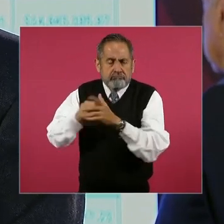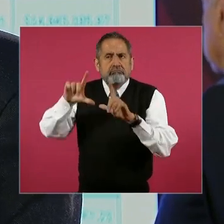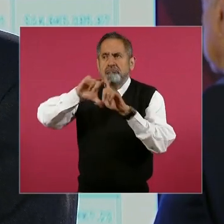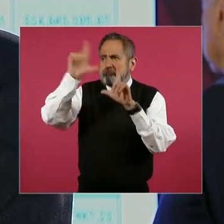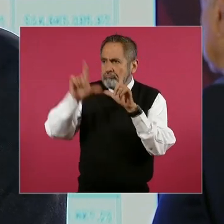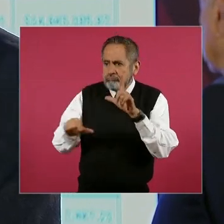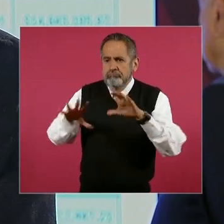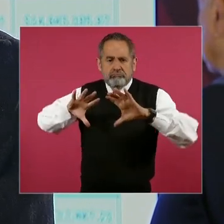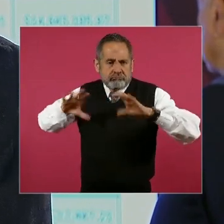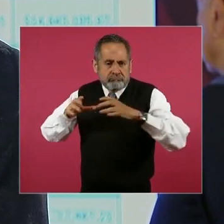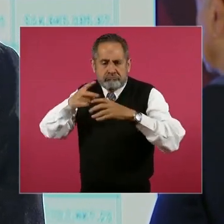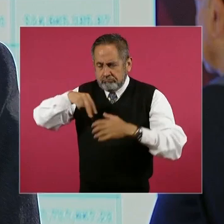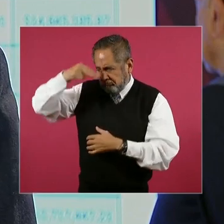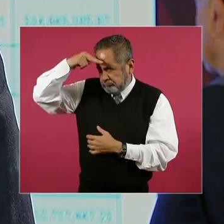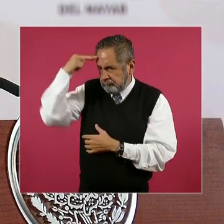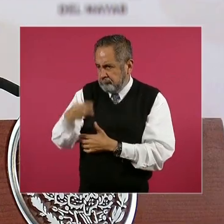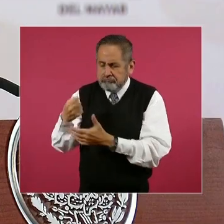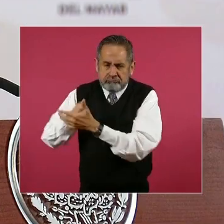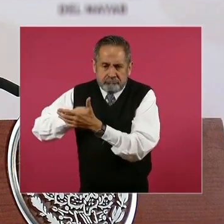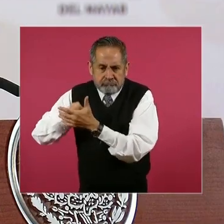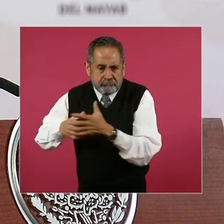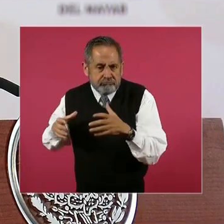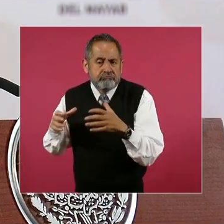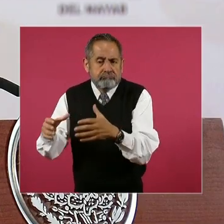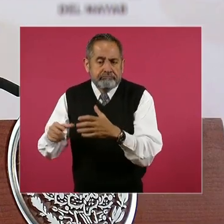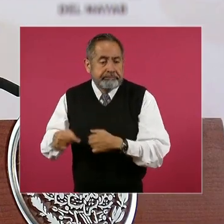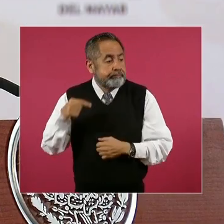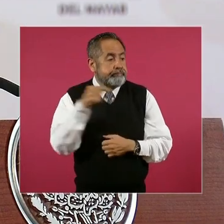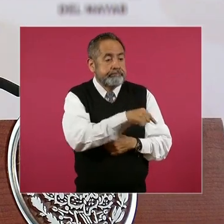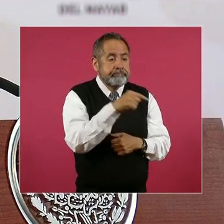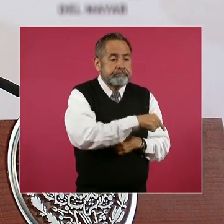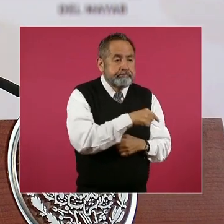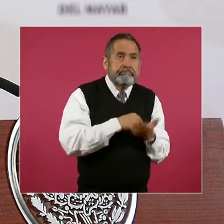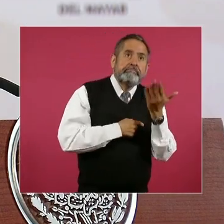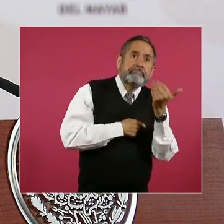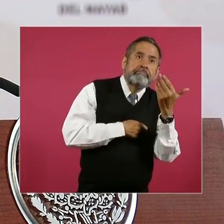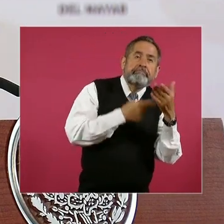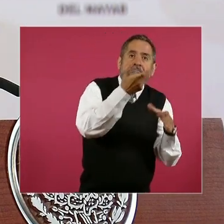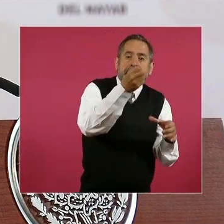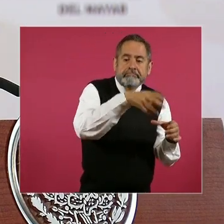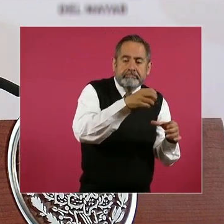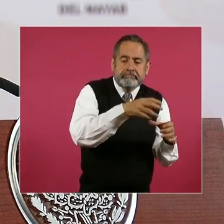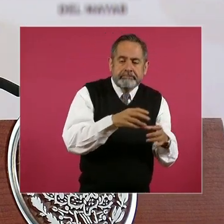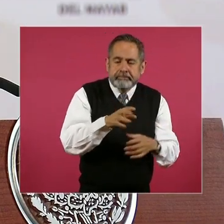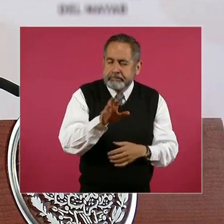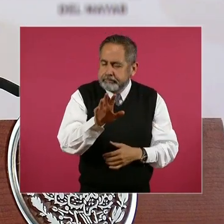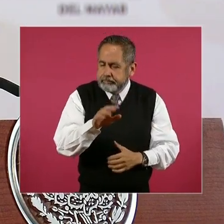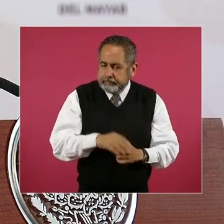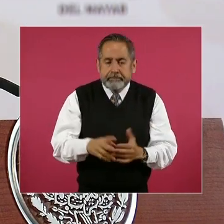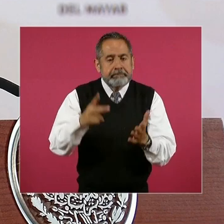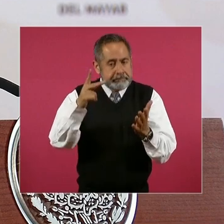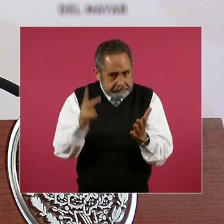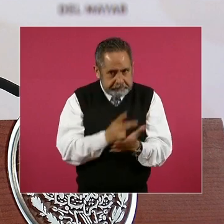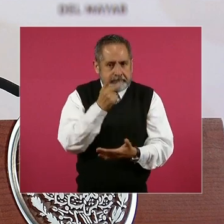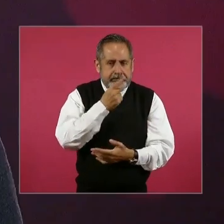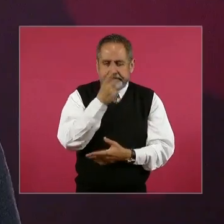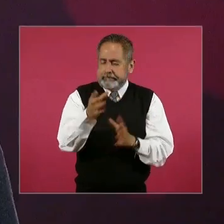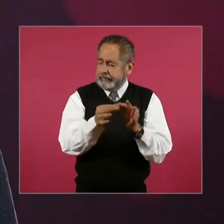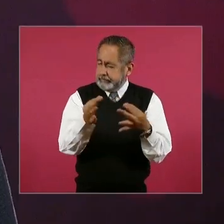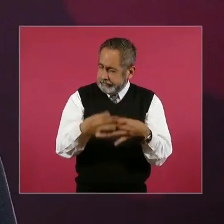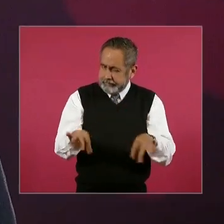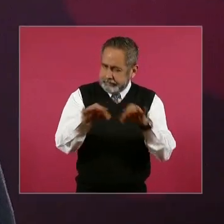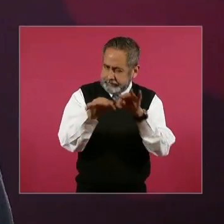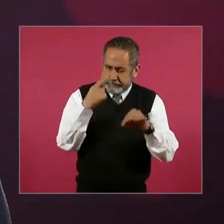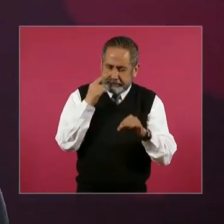y popular mexicano entonces no es insisto en esto que es muy